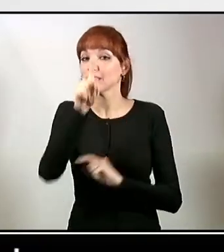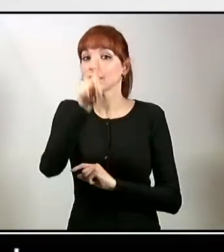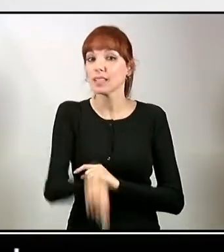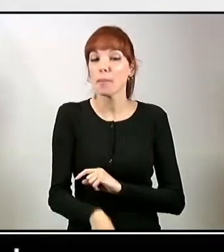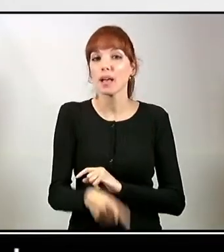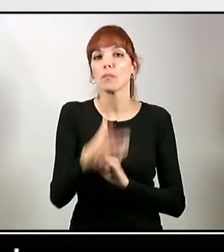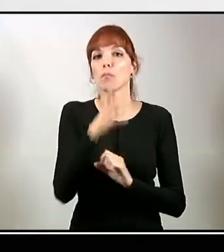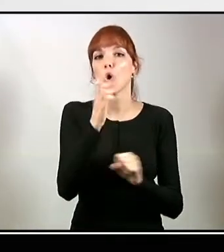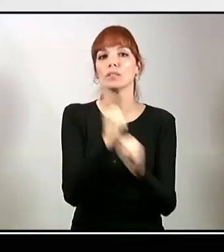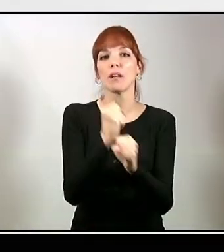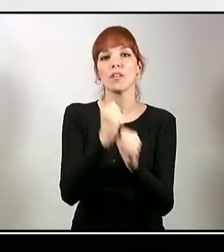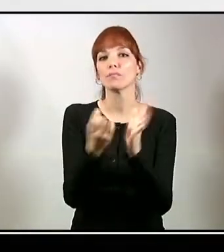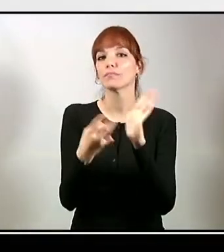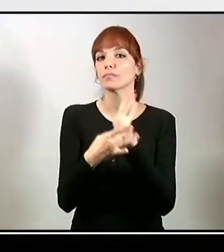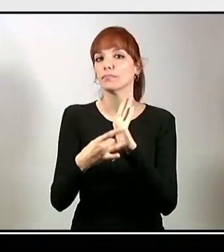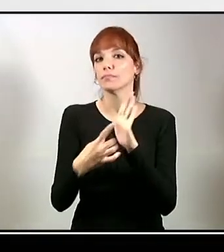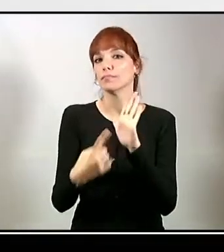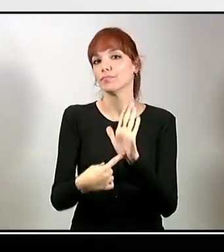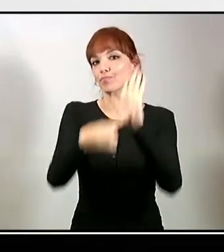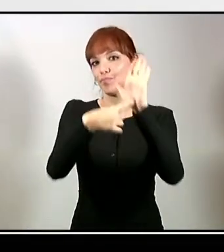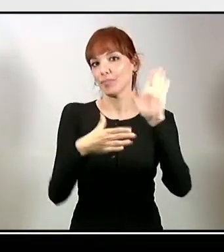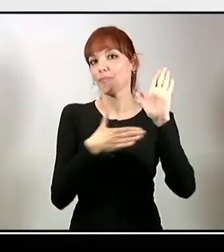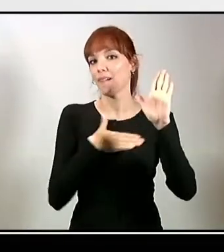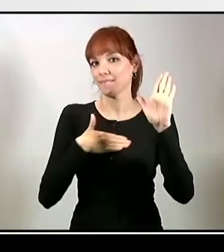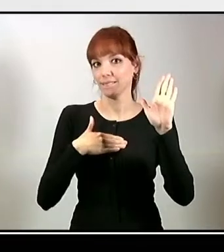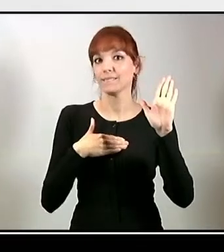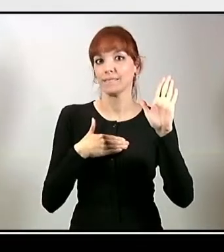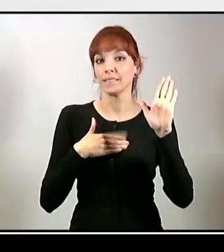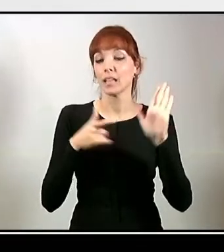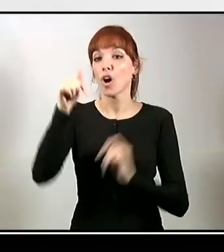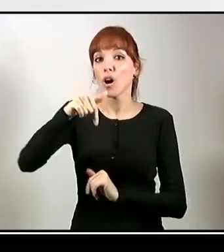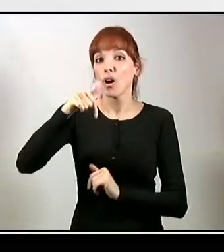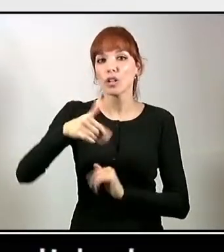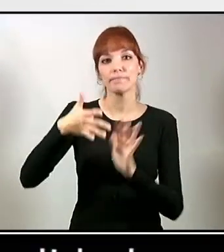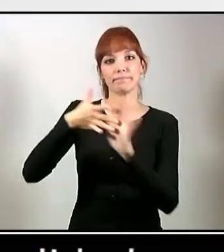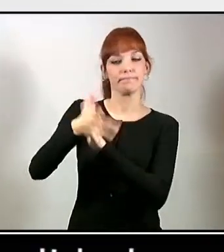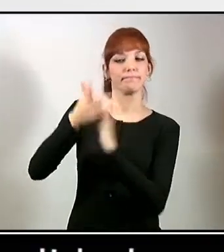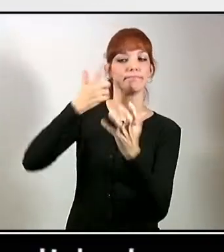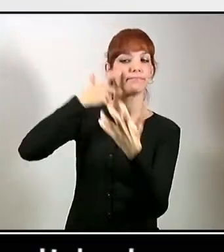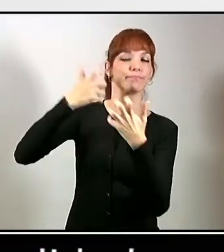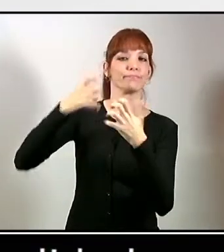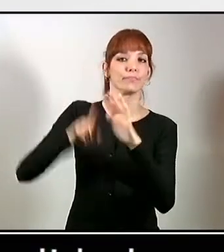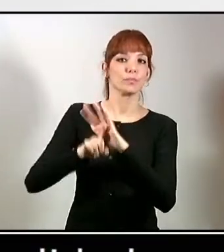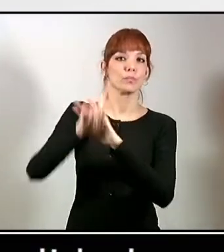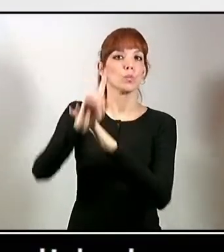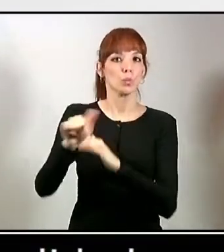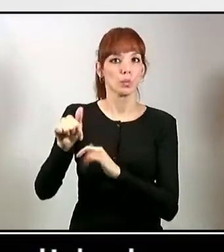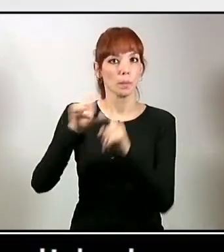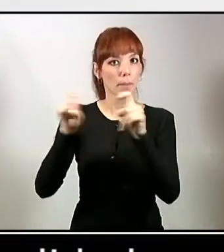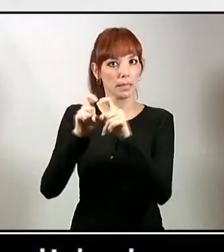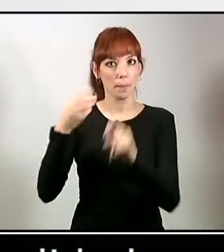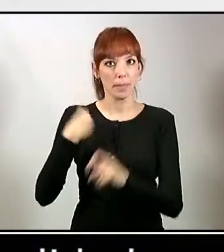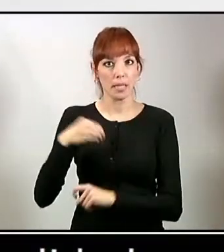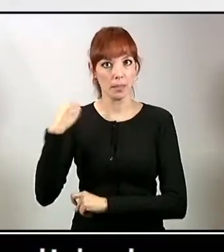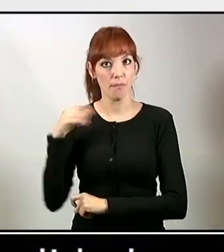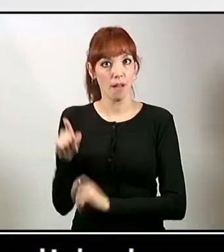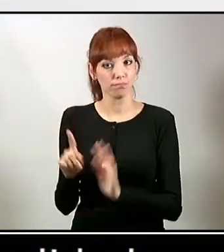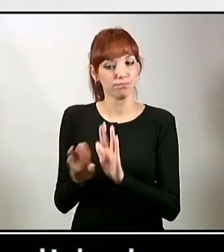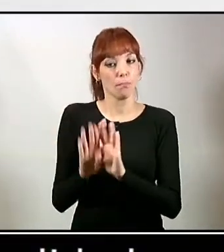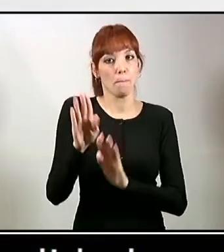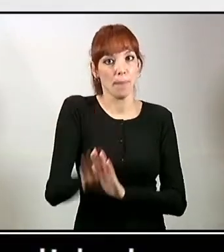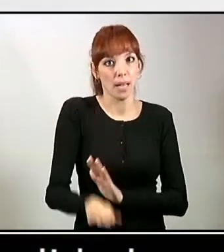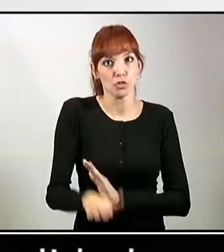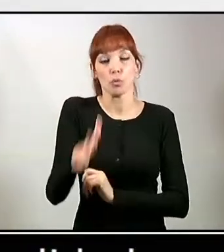de empleo de calidad. Y hoy lo que se corrobora es un paso más hacia adelante de esa empresa, porque esa